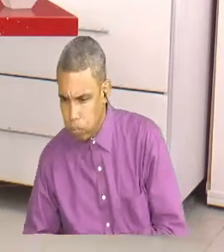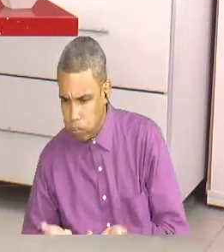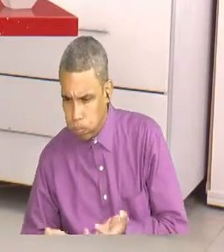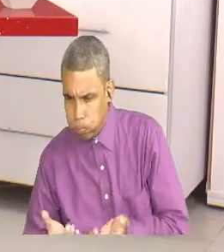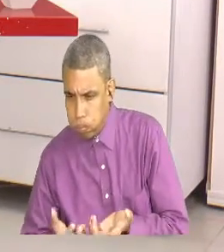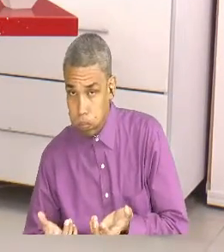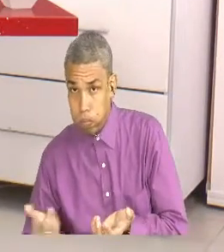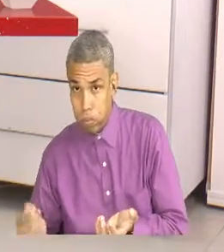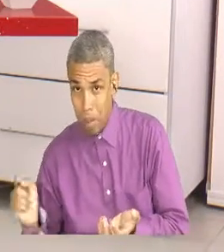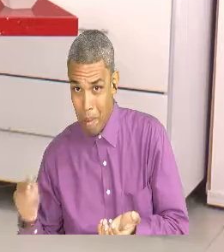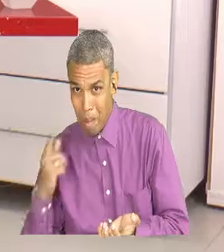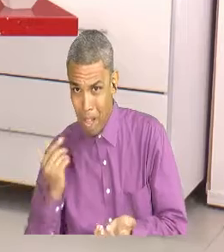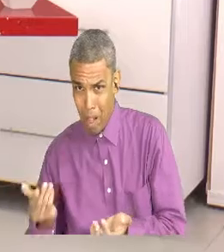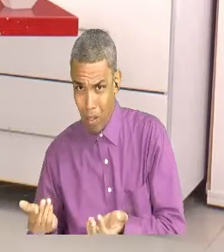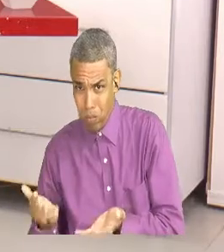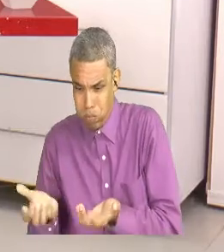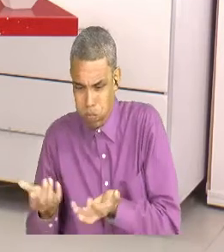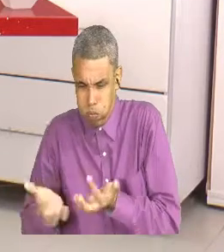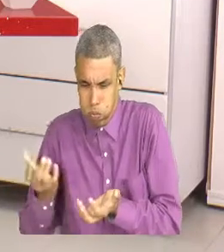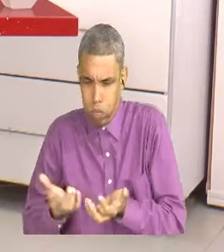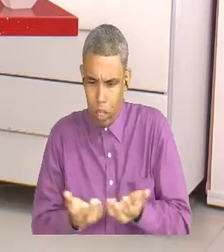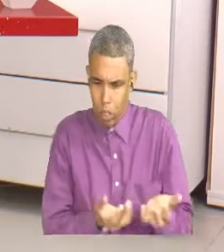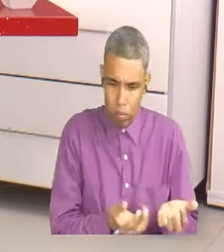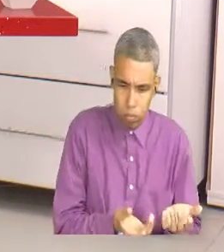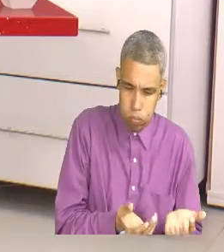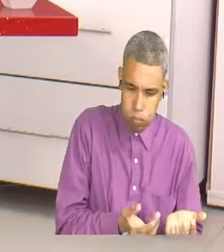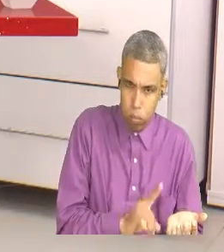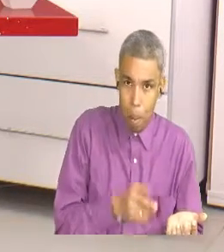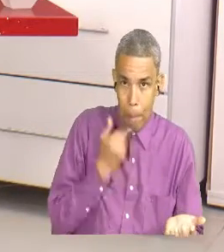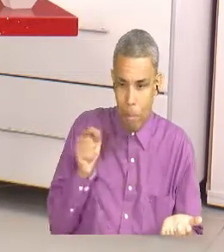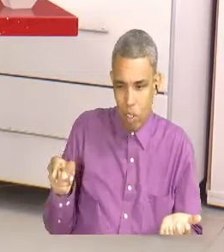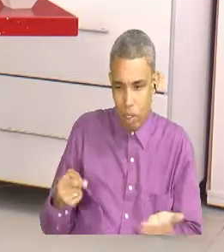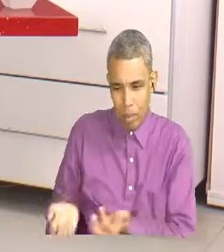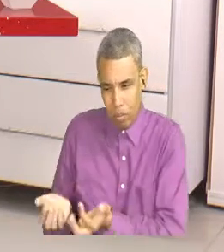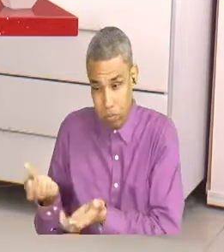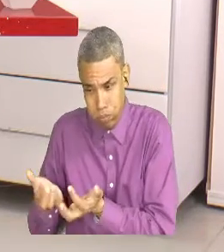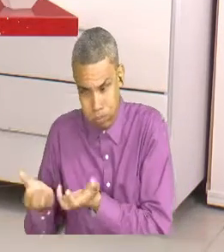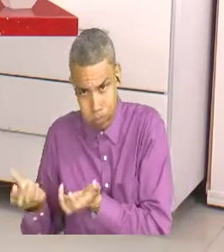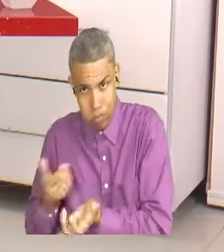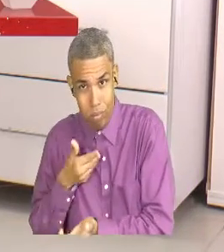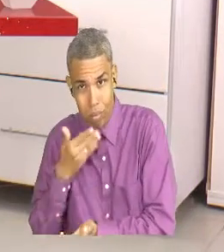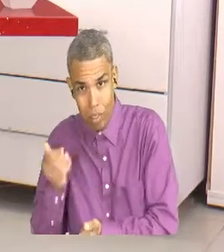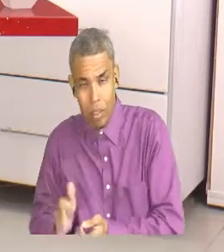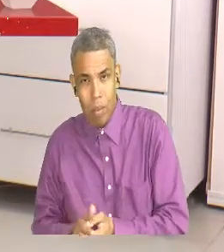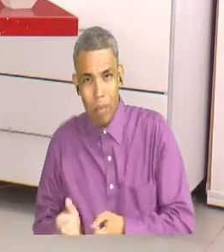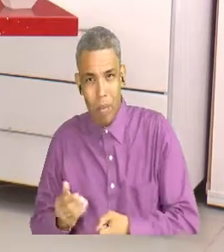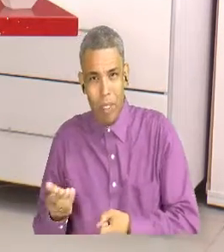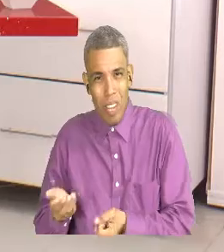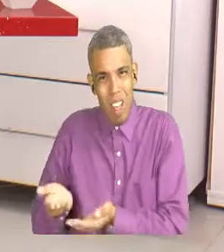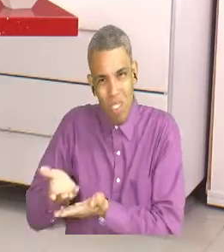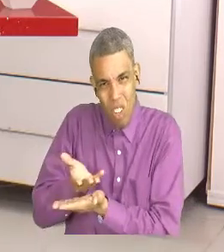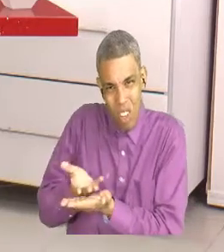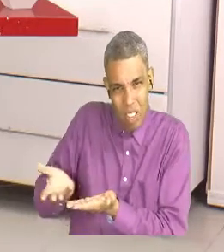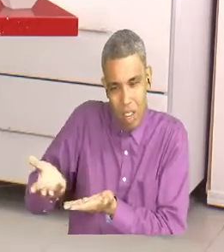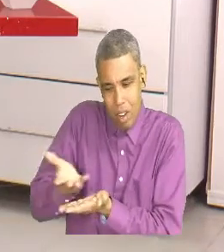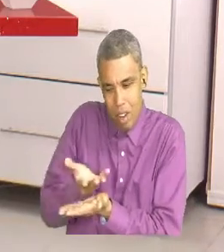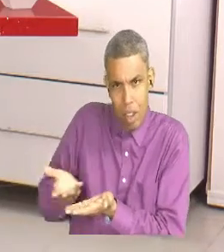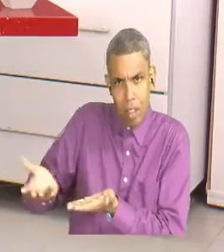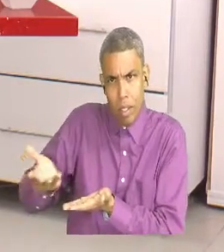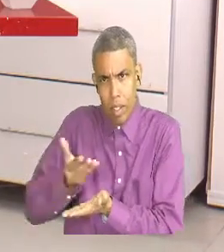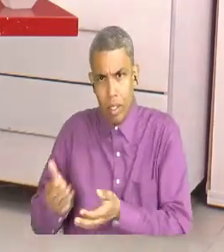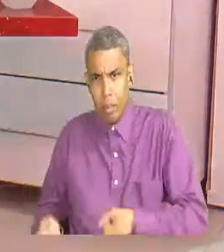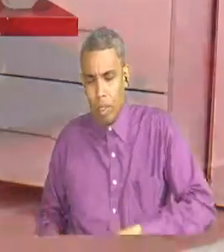la salsa nos dé la cocción necesaria, incorpore sabores, el champiñón suelte, la cebolla aporte su